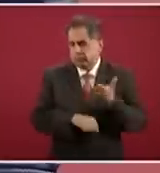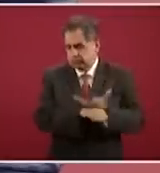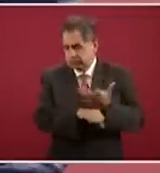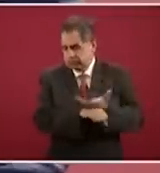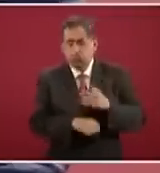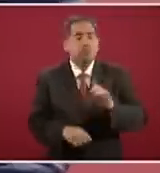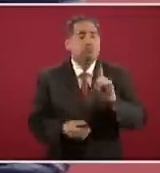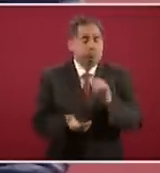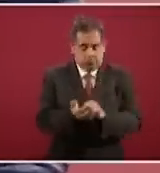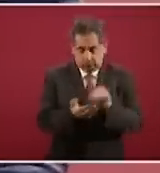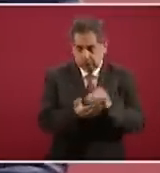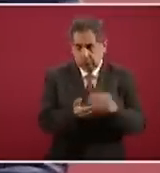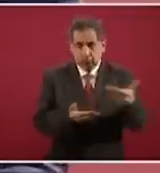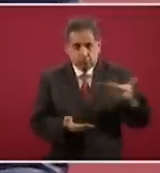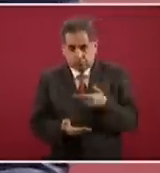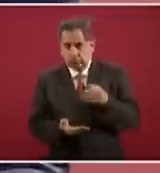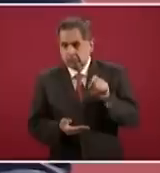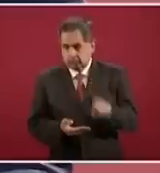sigue siendo